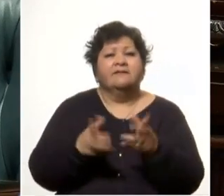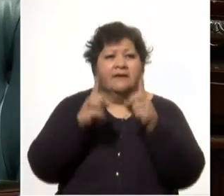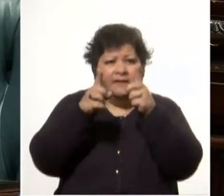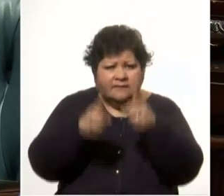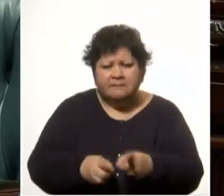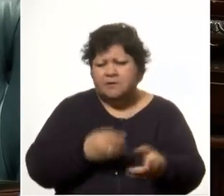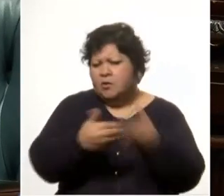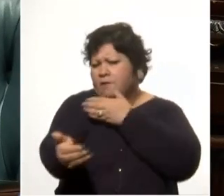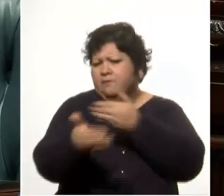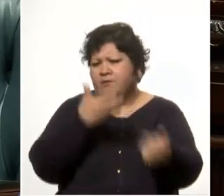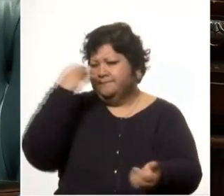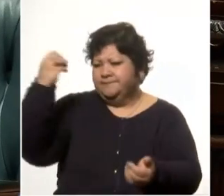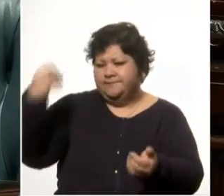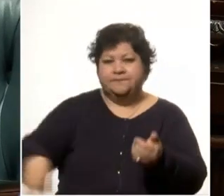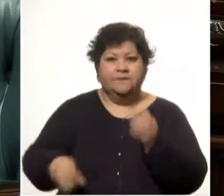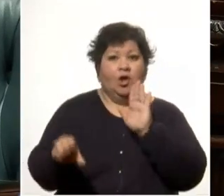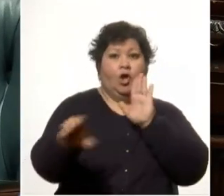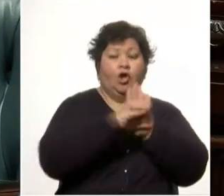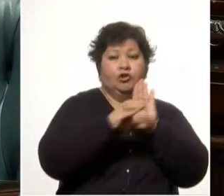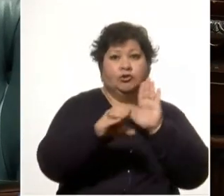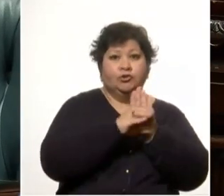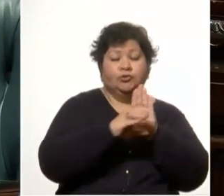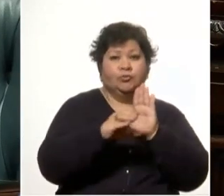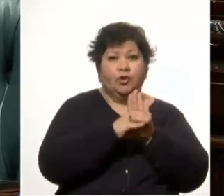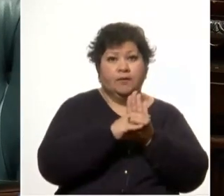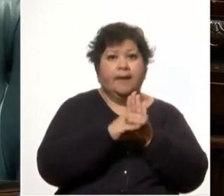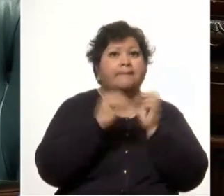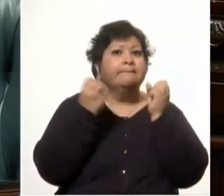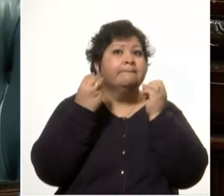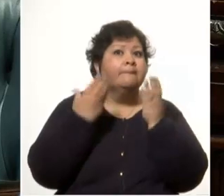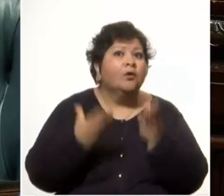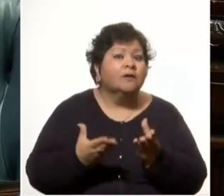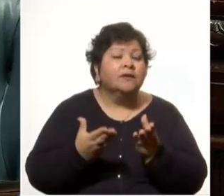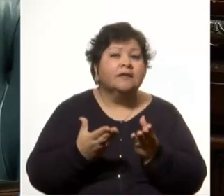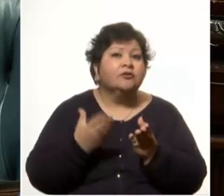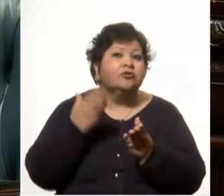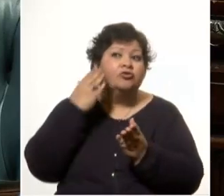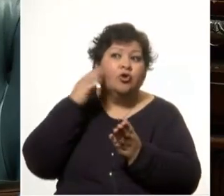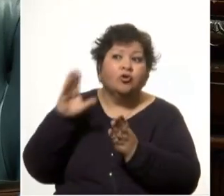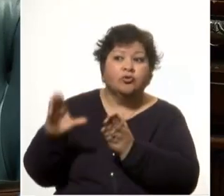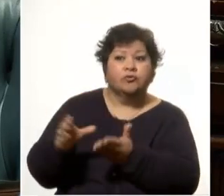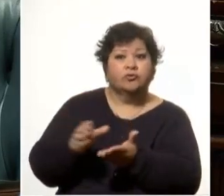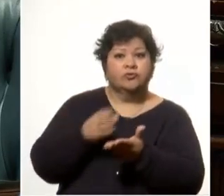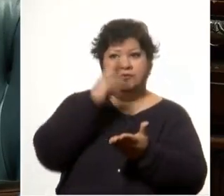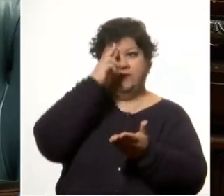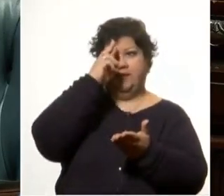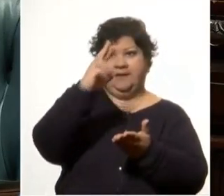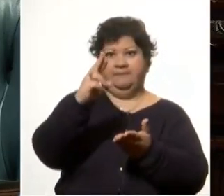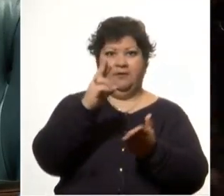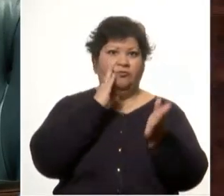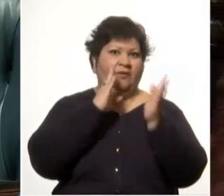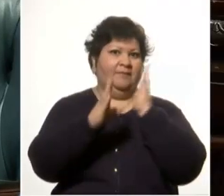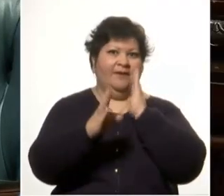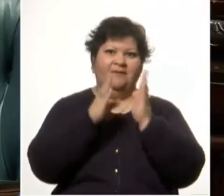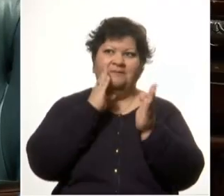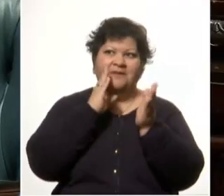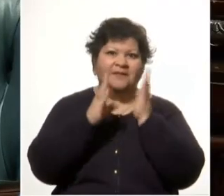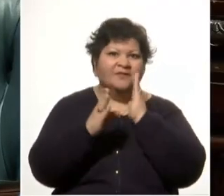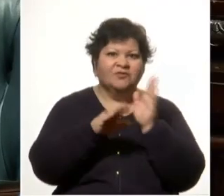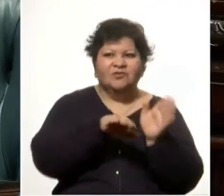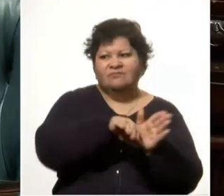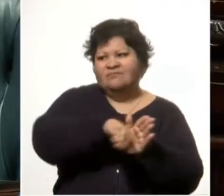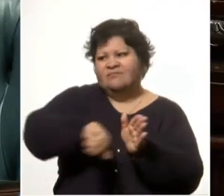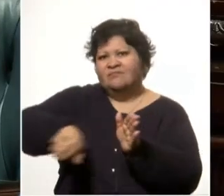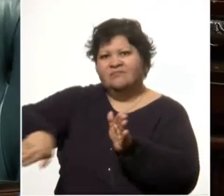la Constitución, porque se prescindió ni más ni menos que del Parlamento. Y esto va